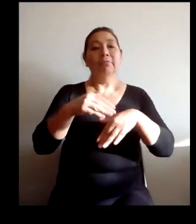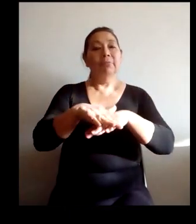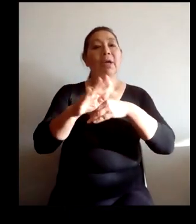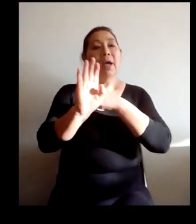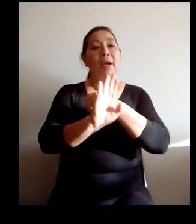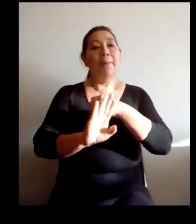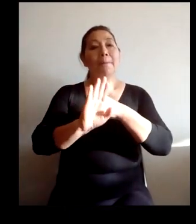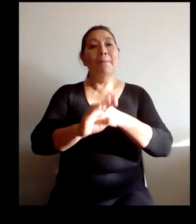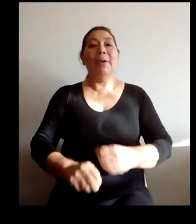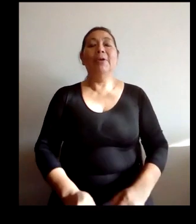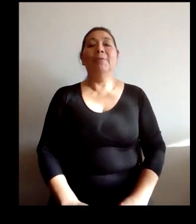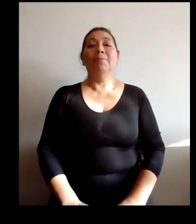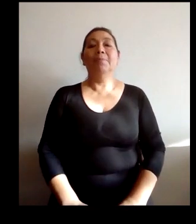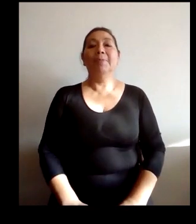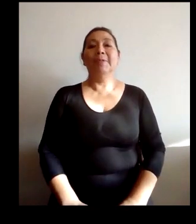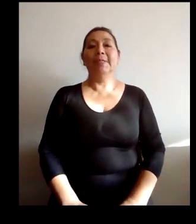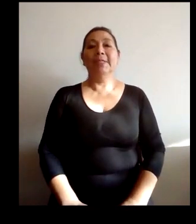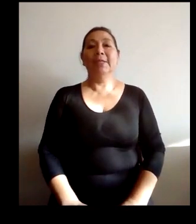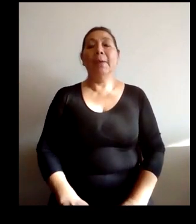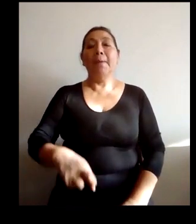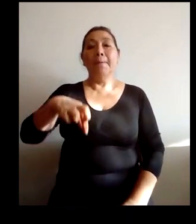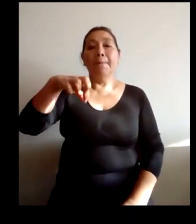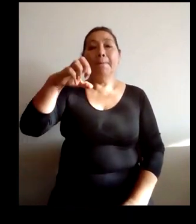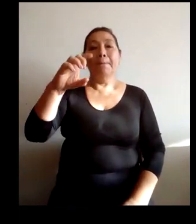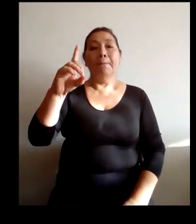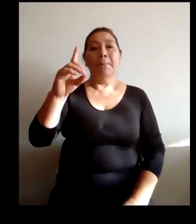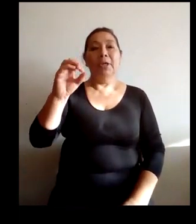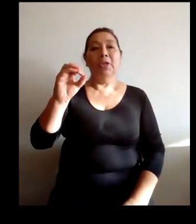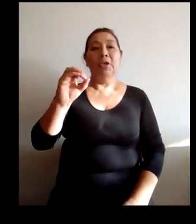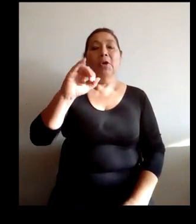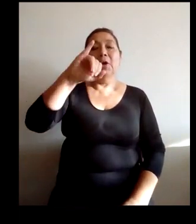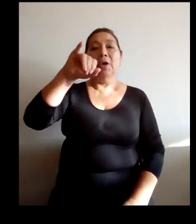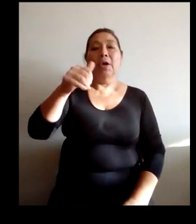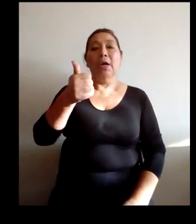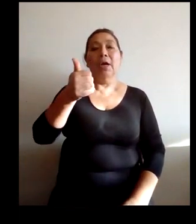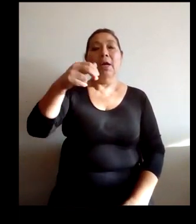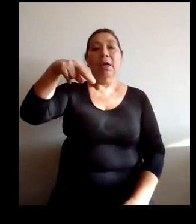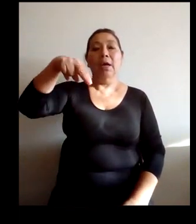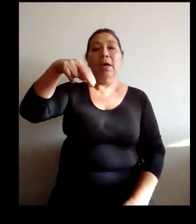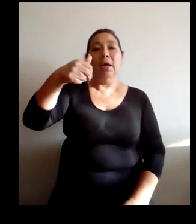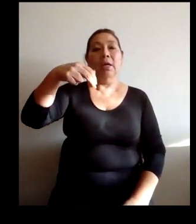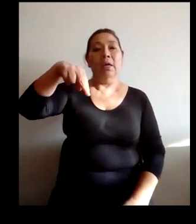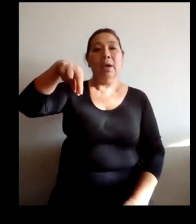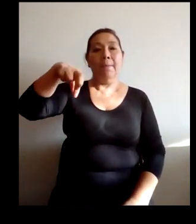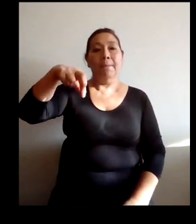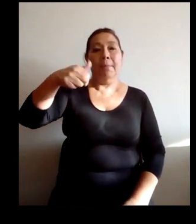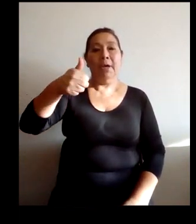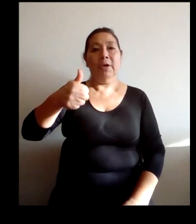2671-2019, proceso de amparo, seguido por Pedro Janampa